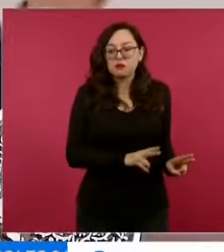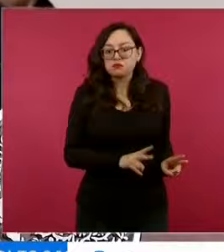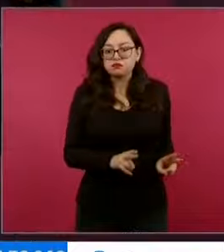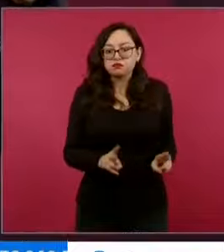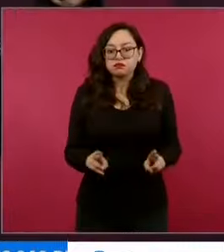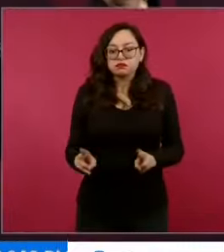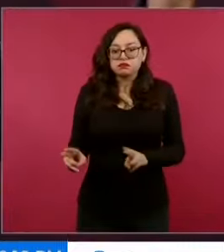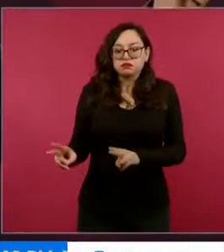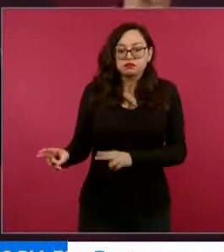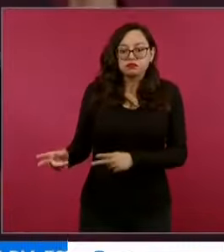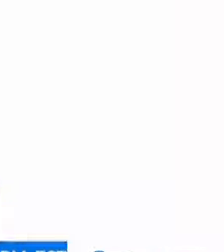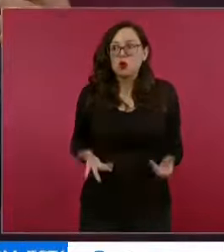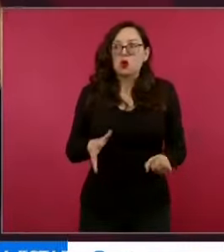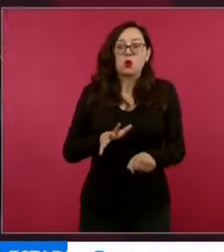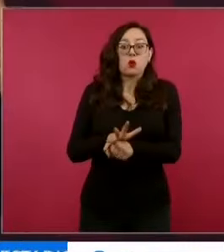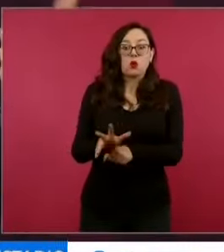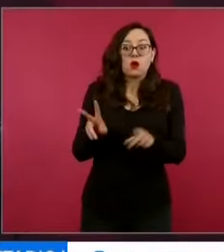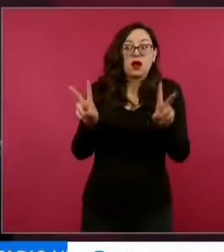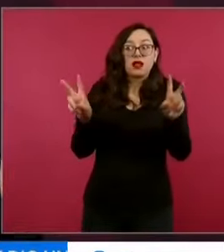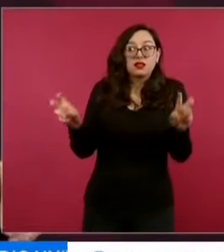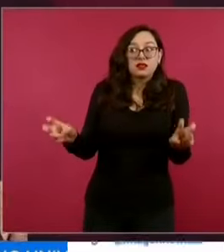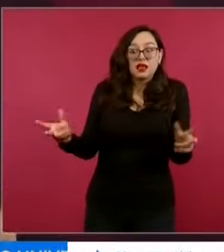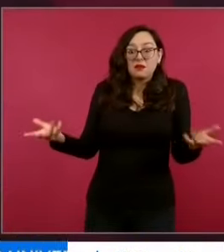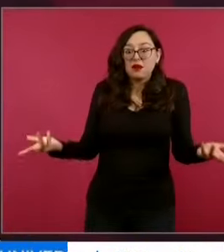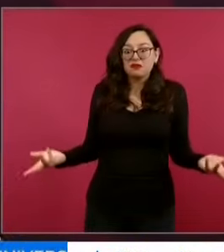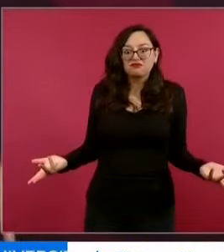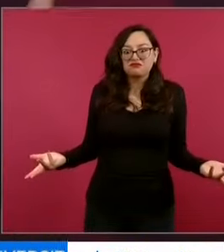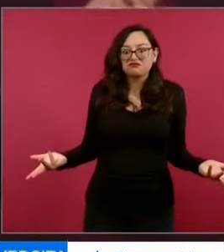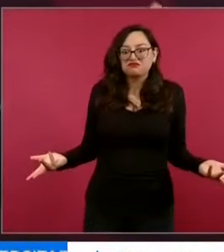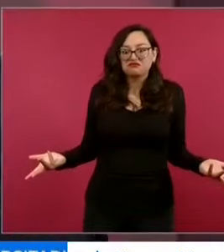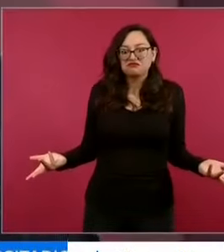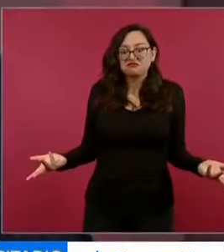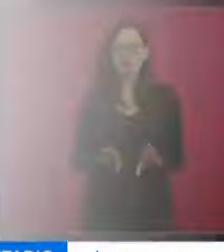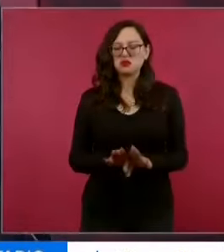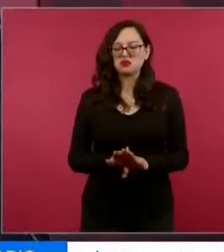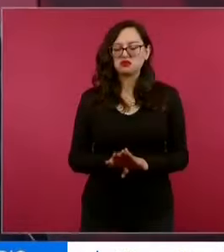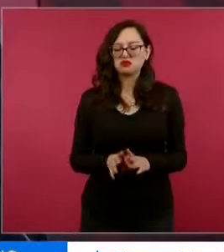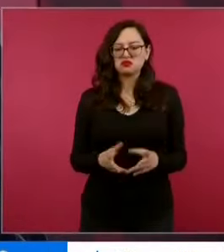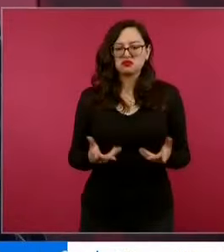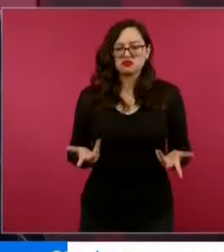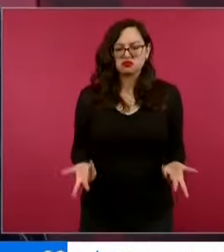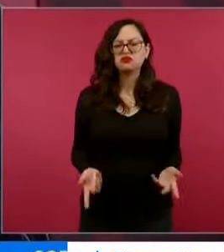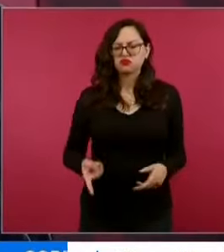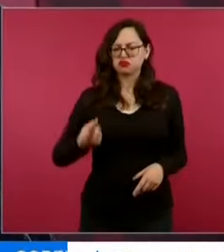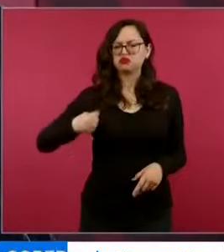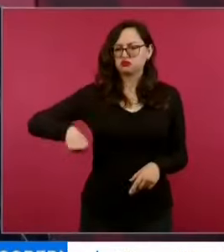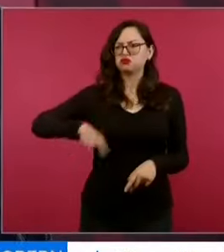no están hablando de quitarlas. Queremos cumplir